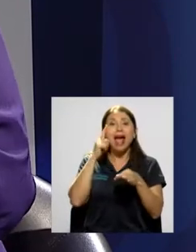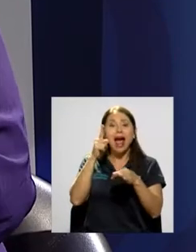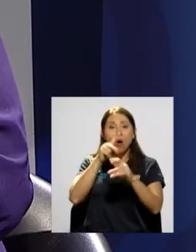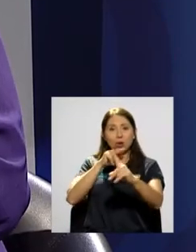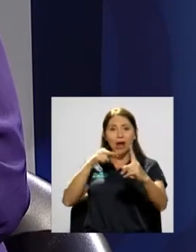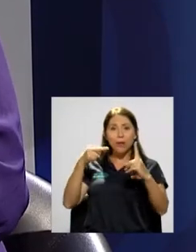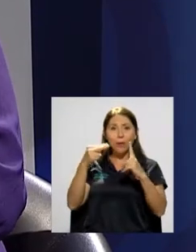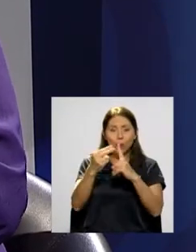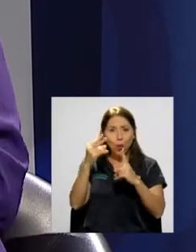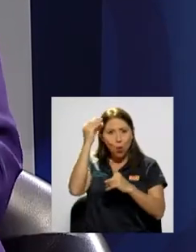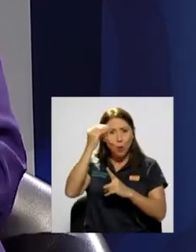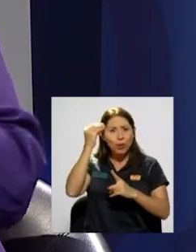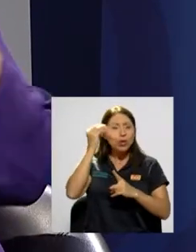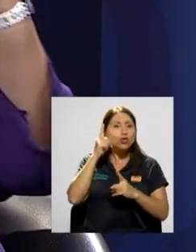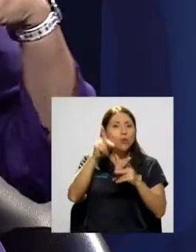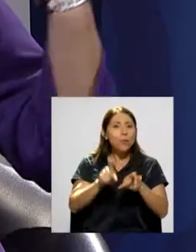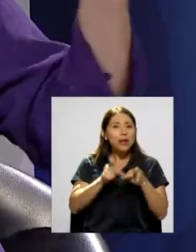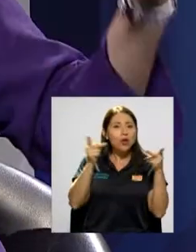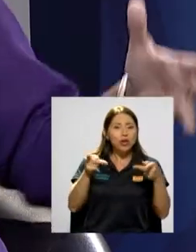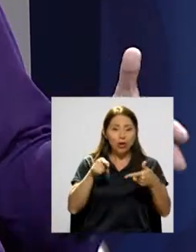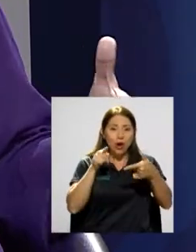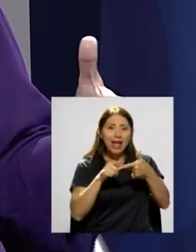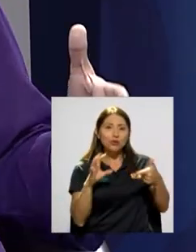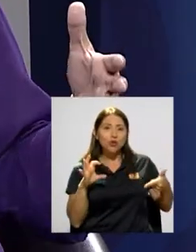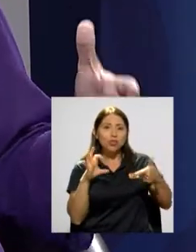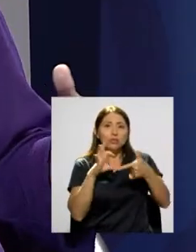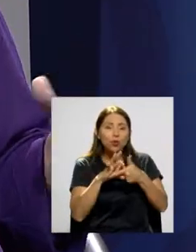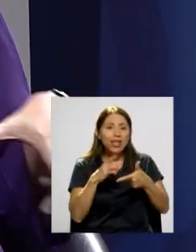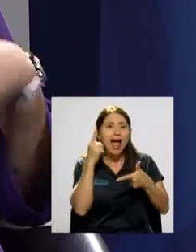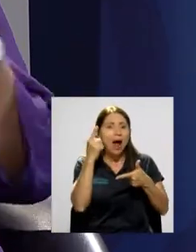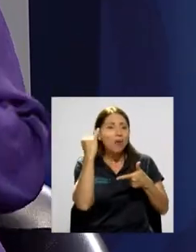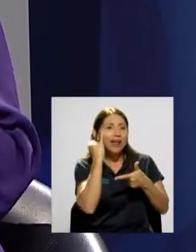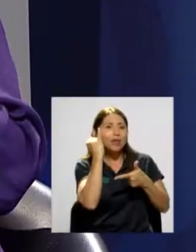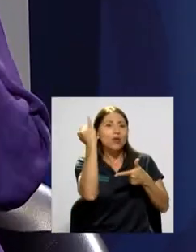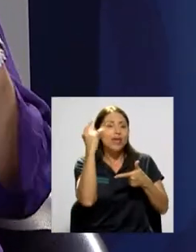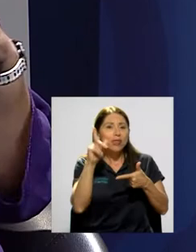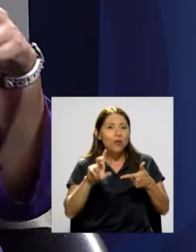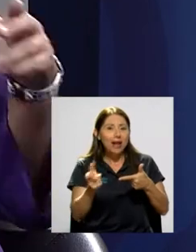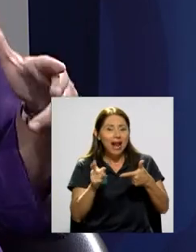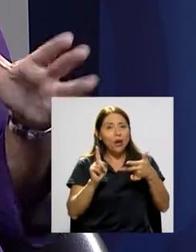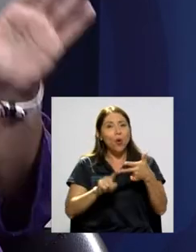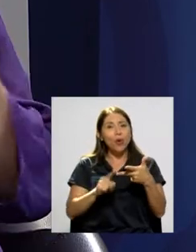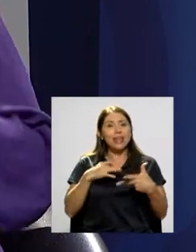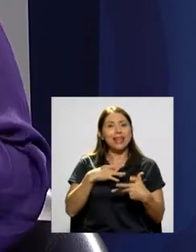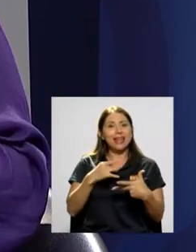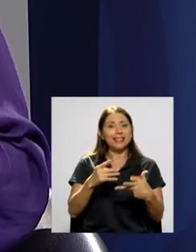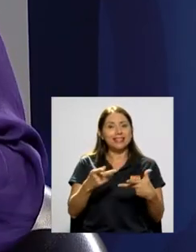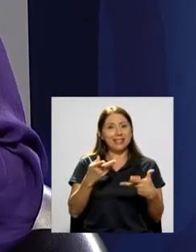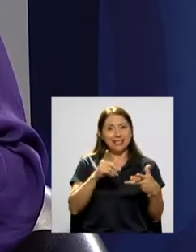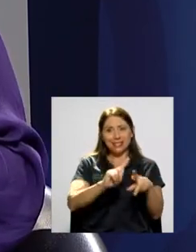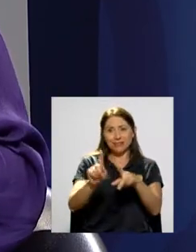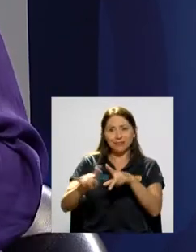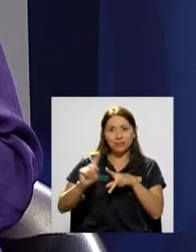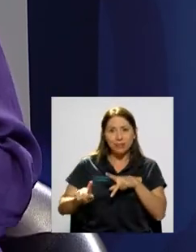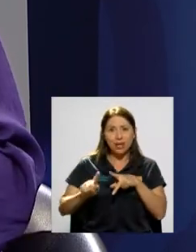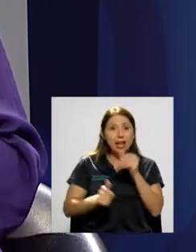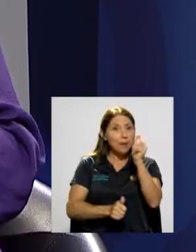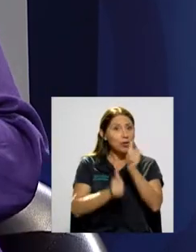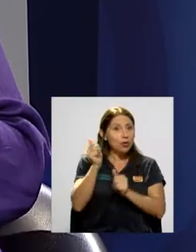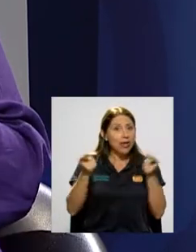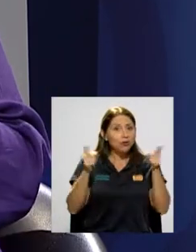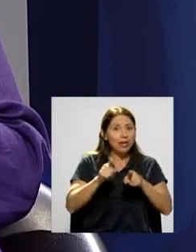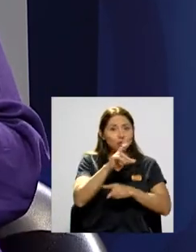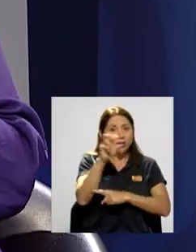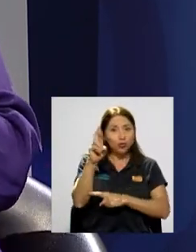tendencia ideológica de un canal, esto responde a determinados intereses económicos. Porque en la mayor parte de los casos, al menos en Costa Rica, no hay